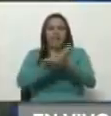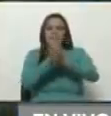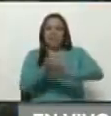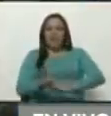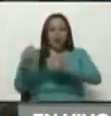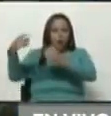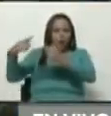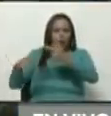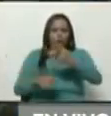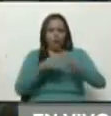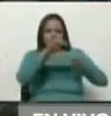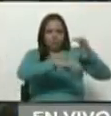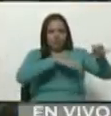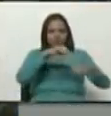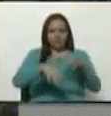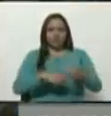demás.